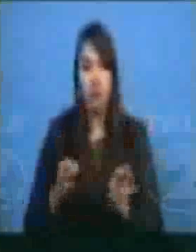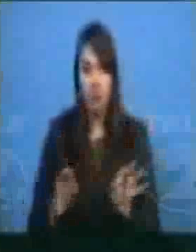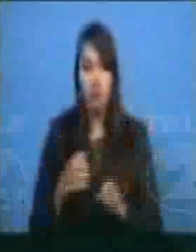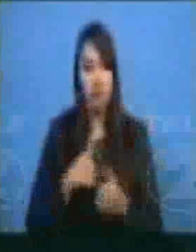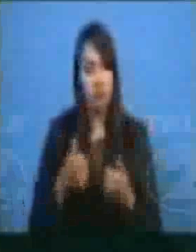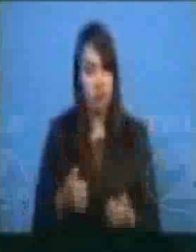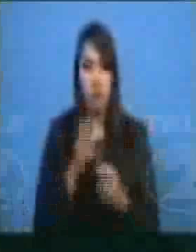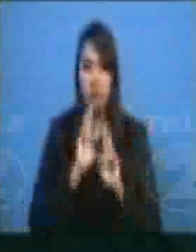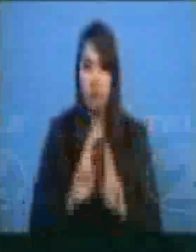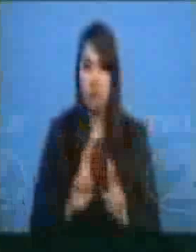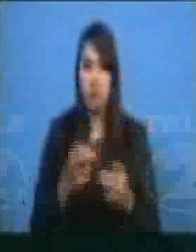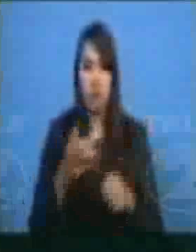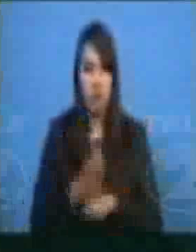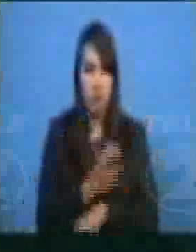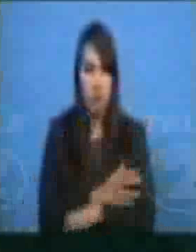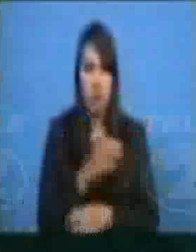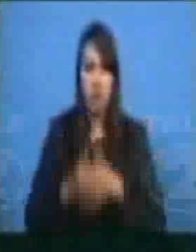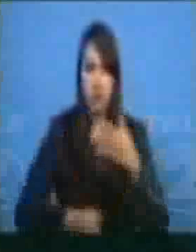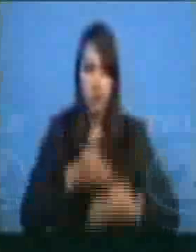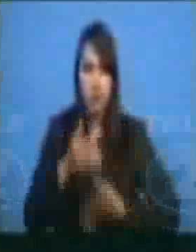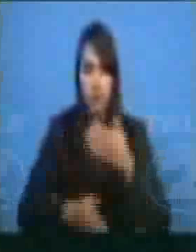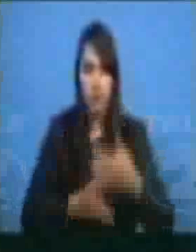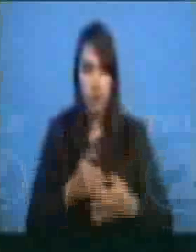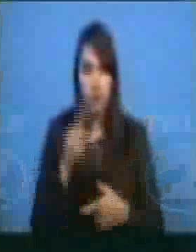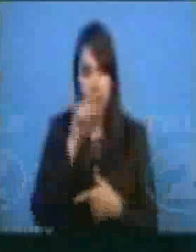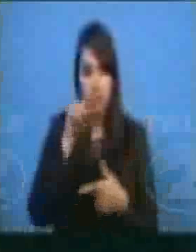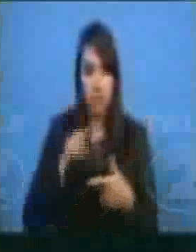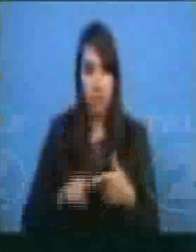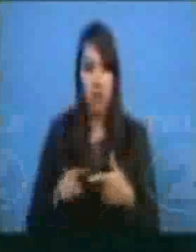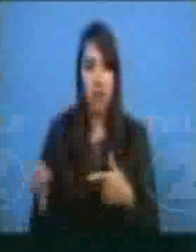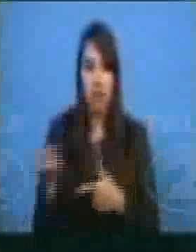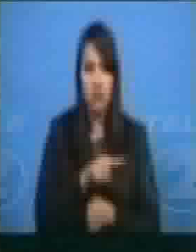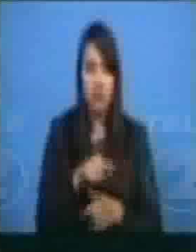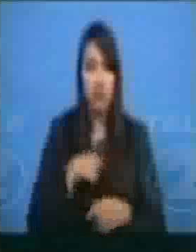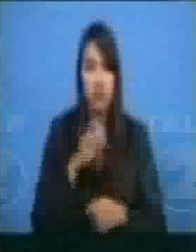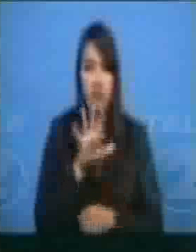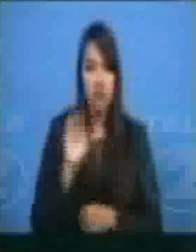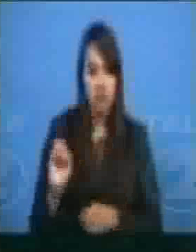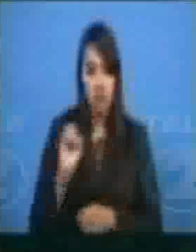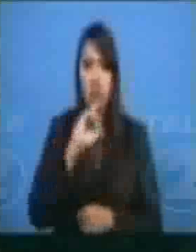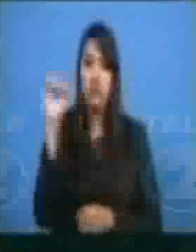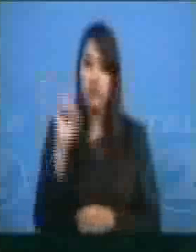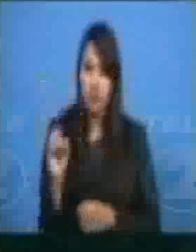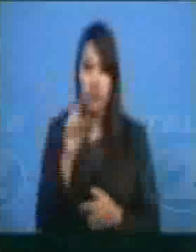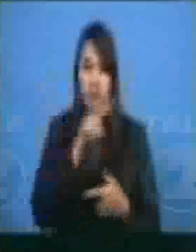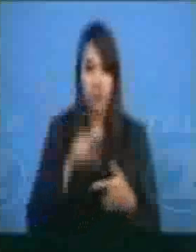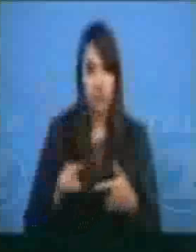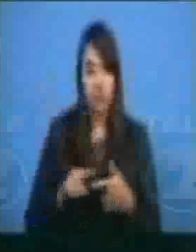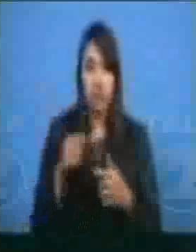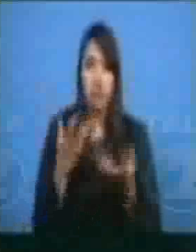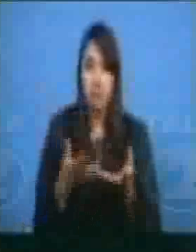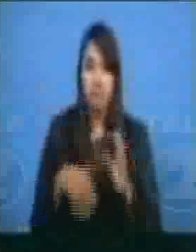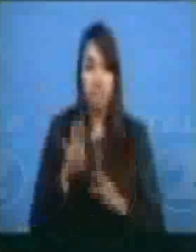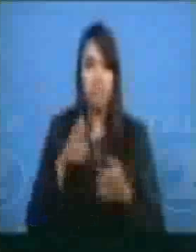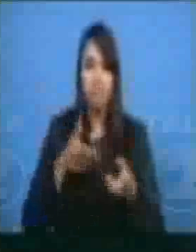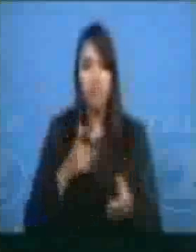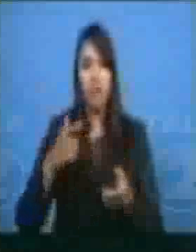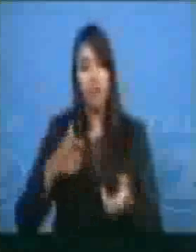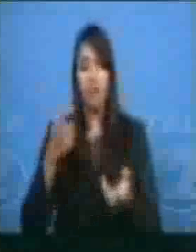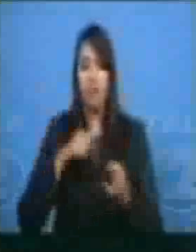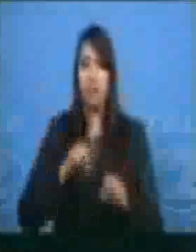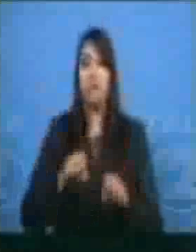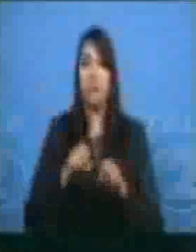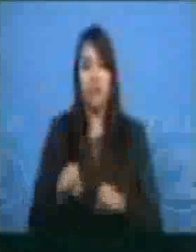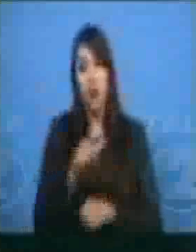buenos resultados de este proceso, disminuyendo alrededor del 50% las cifras de homicidio y